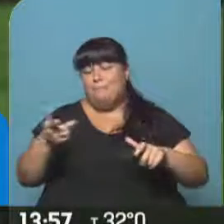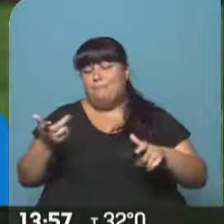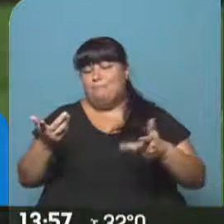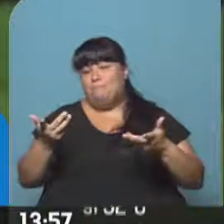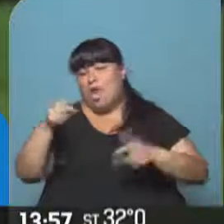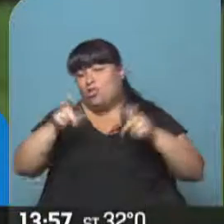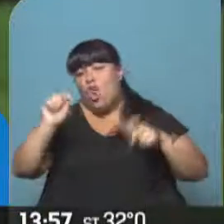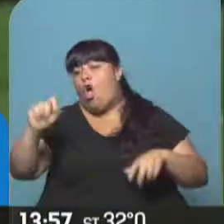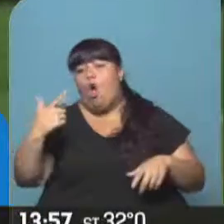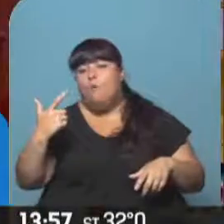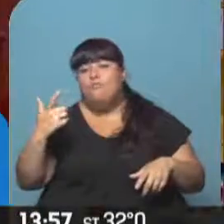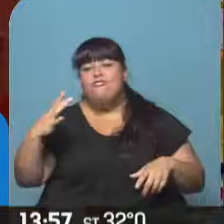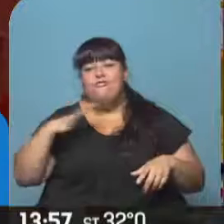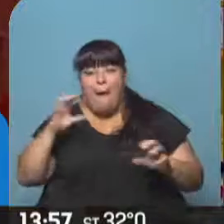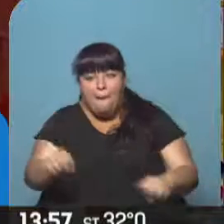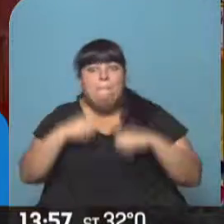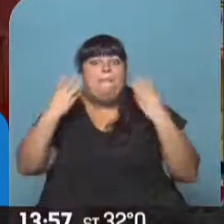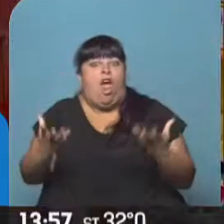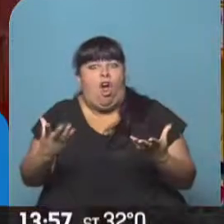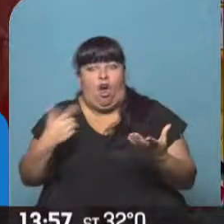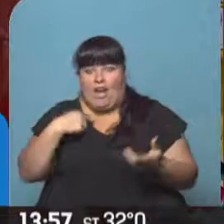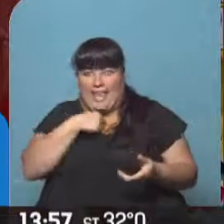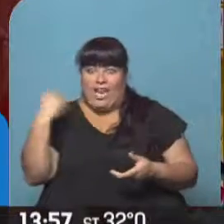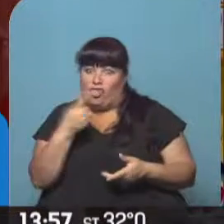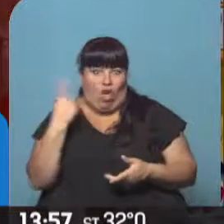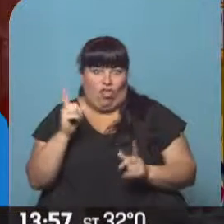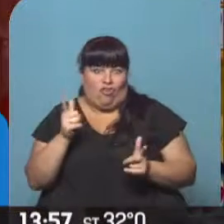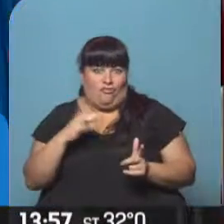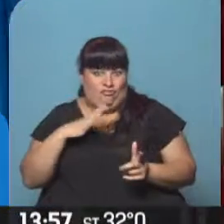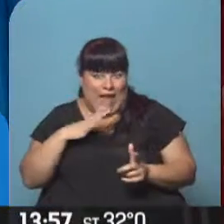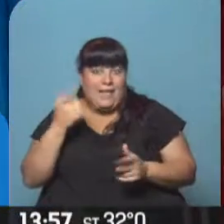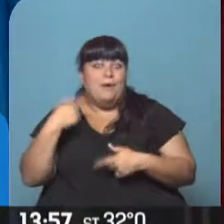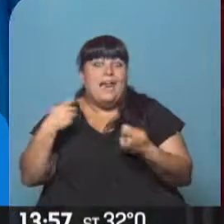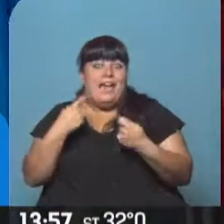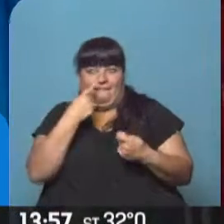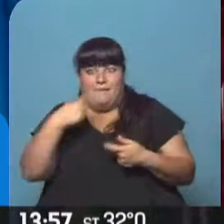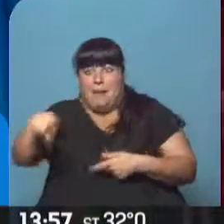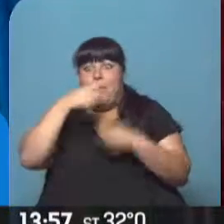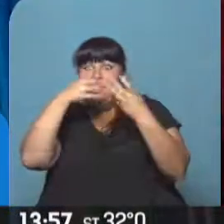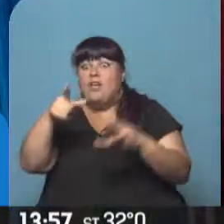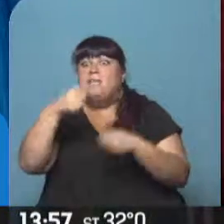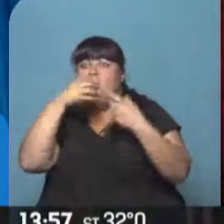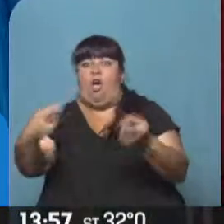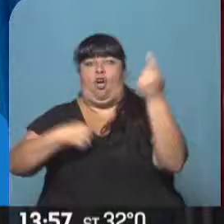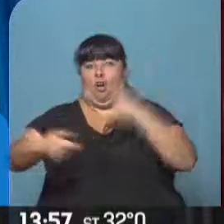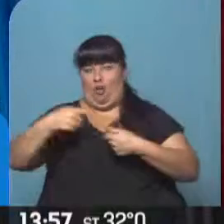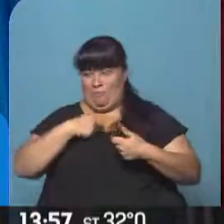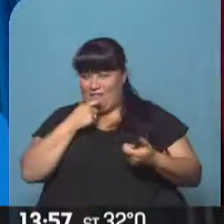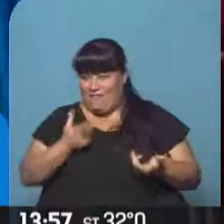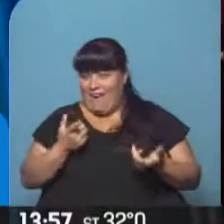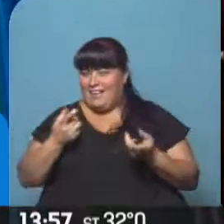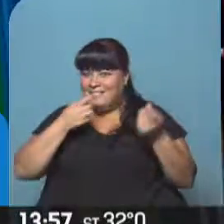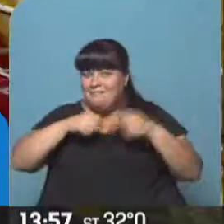habitante como uno le llegó de la manera que pretendemos nosotros los comerciantes minoristas porque eso hace que las